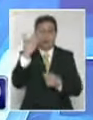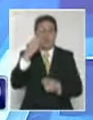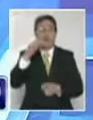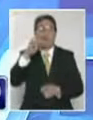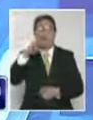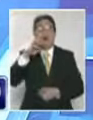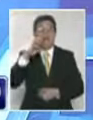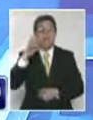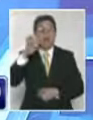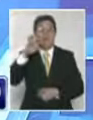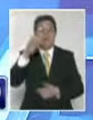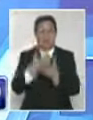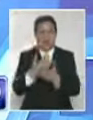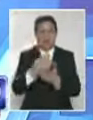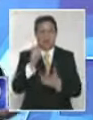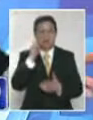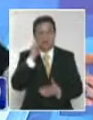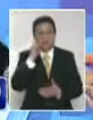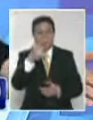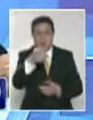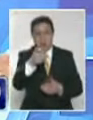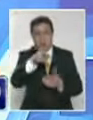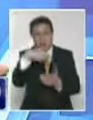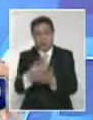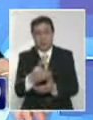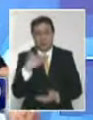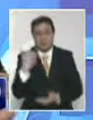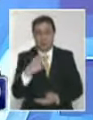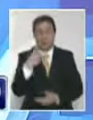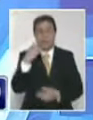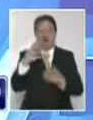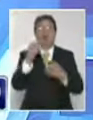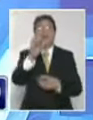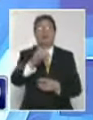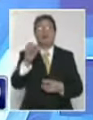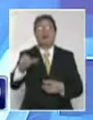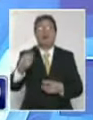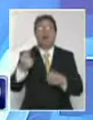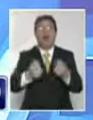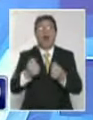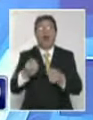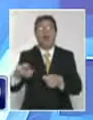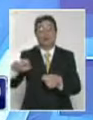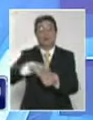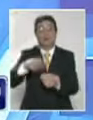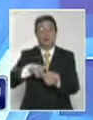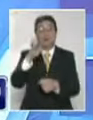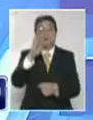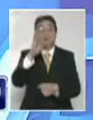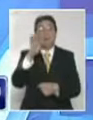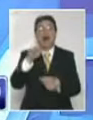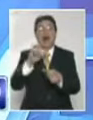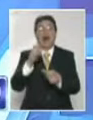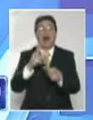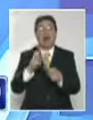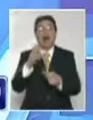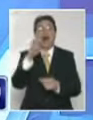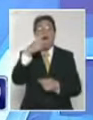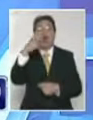Santibáñez. Bueno, cosas, estos secuestros, estos cabros que iban en el auto de la Embajada de Holanda, que son